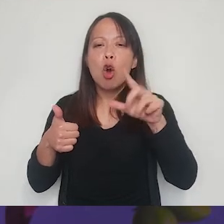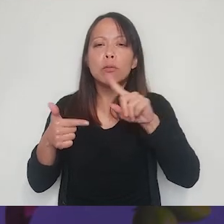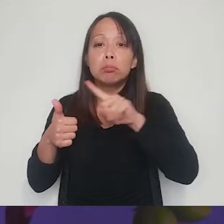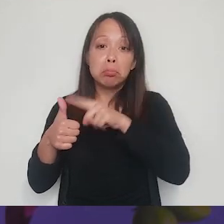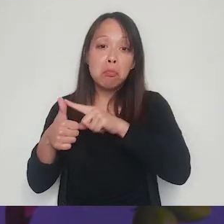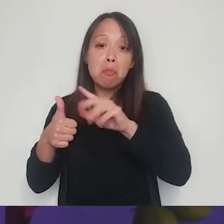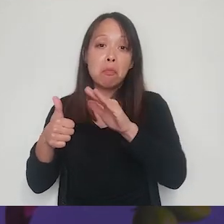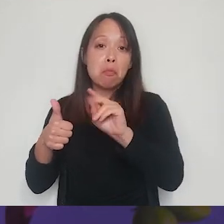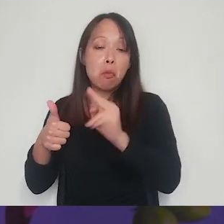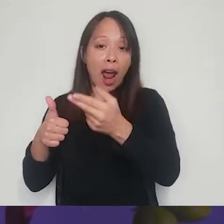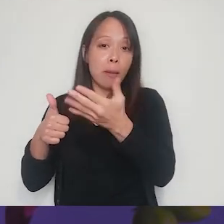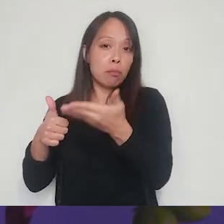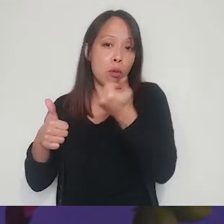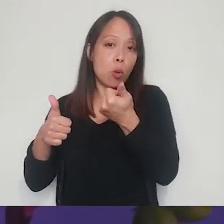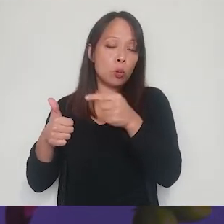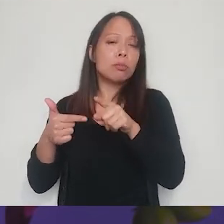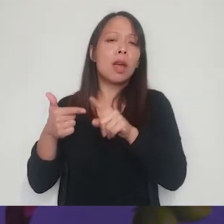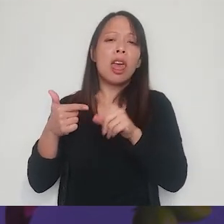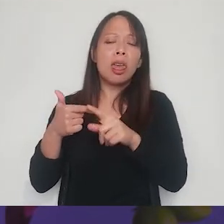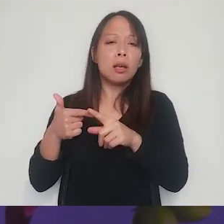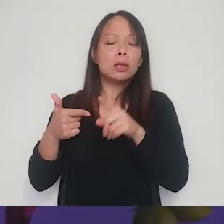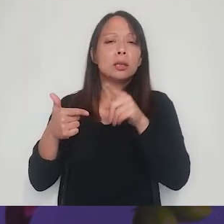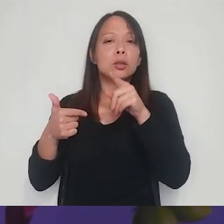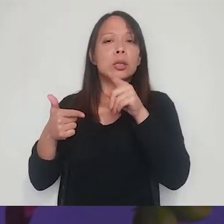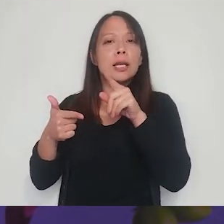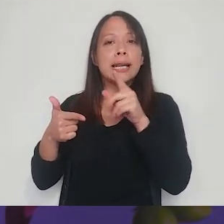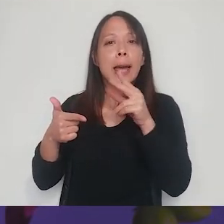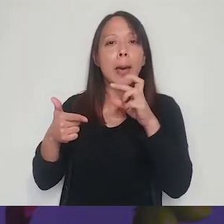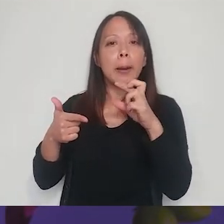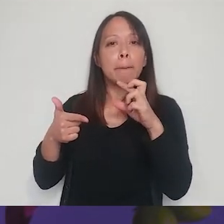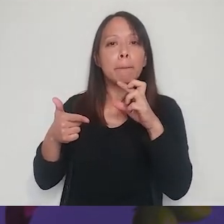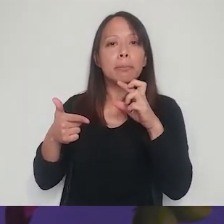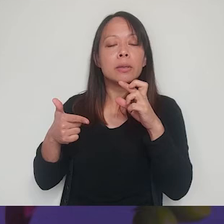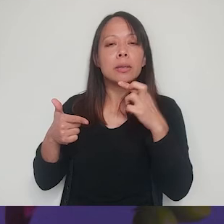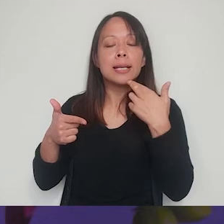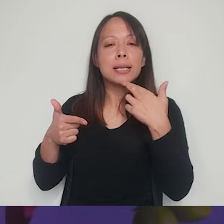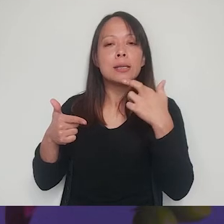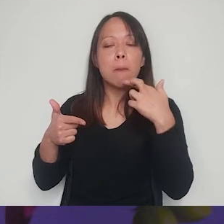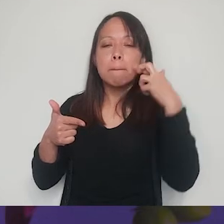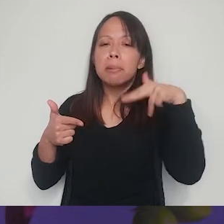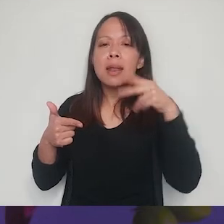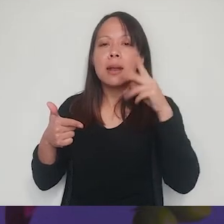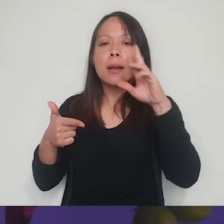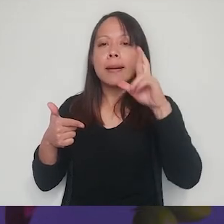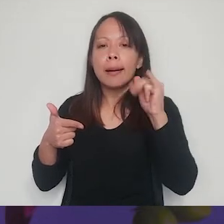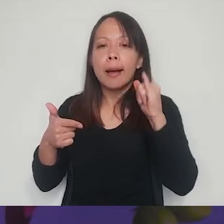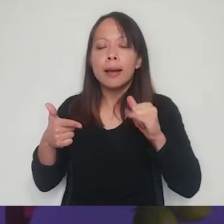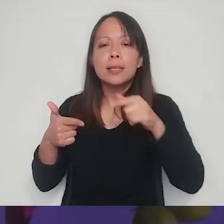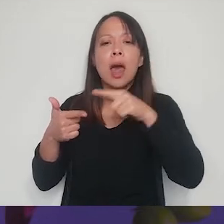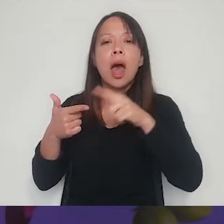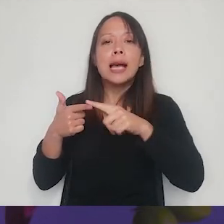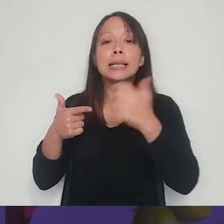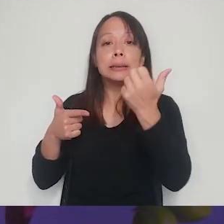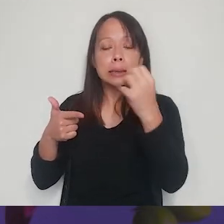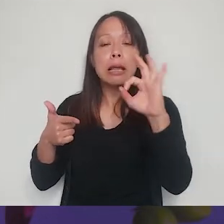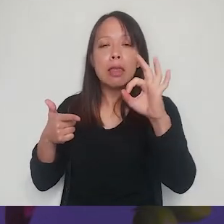mueren, como dije, muy tempranamente. Con la dosis subóptima del oligonucleótido tipo Spinraza llegan a sobrevivir